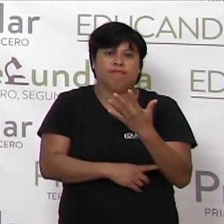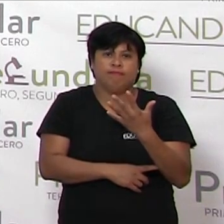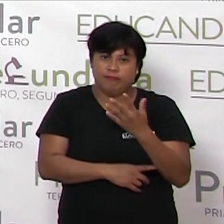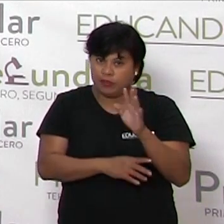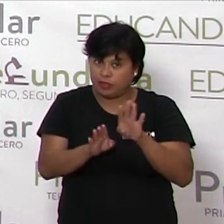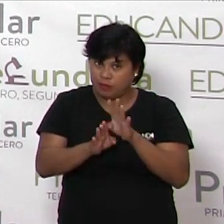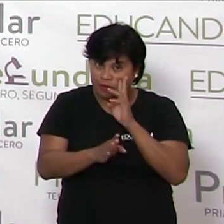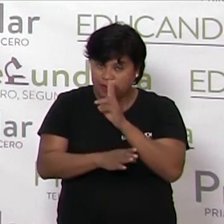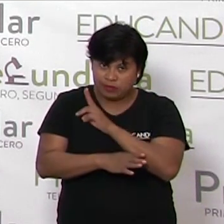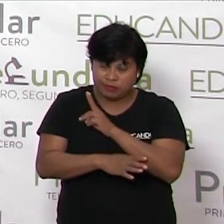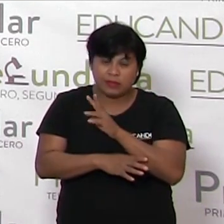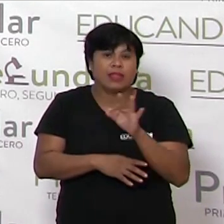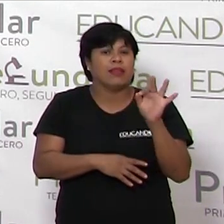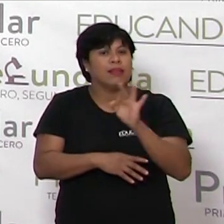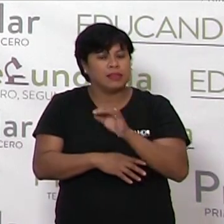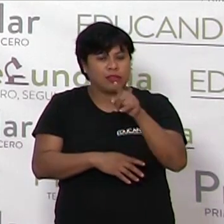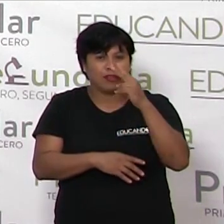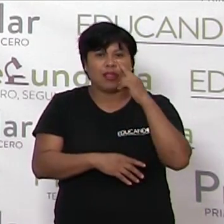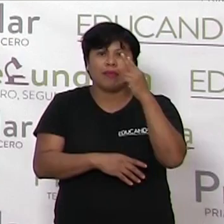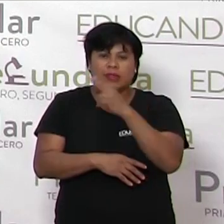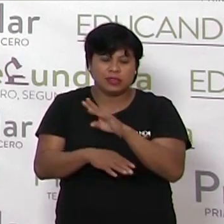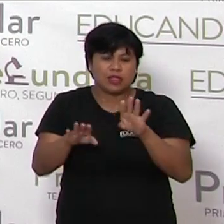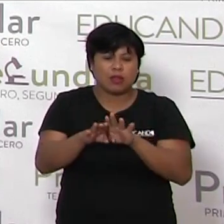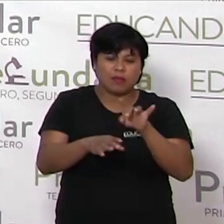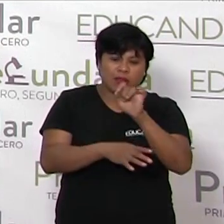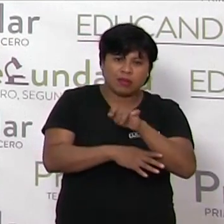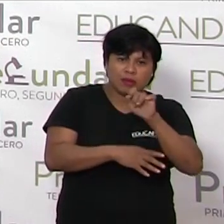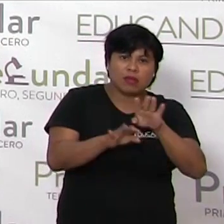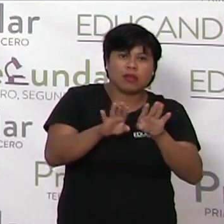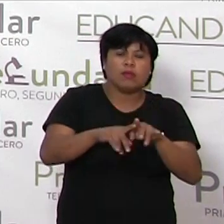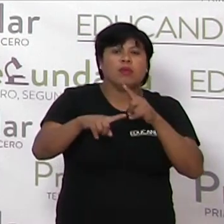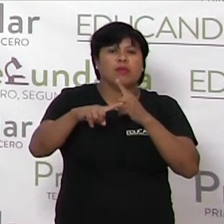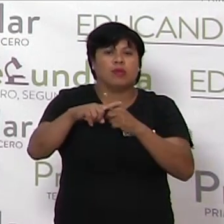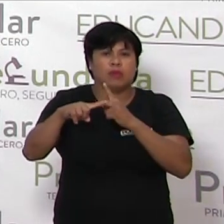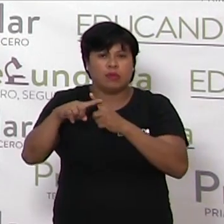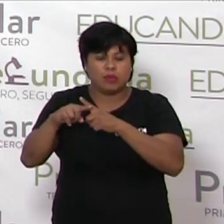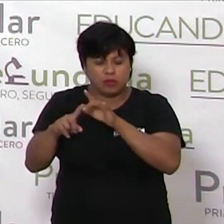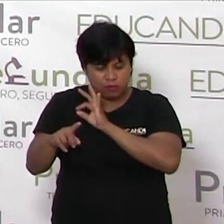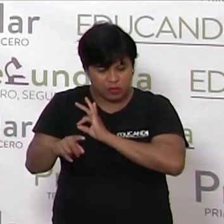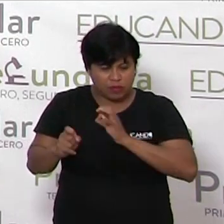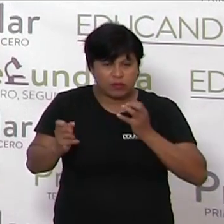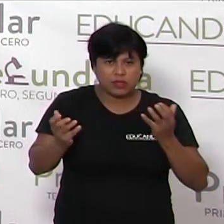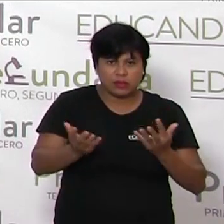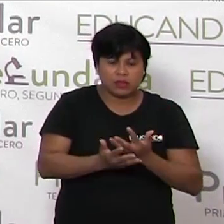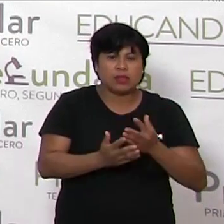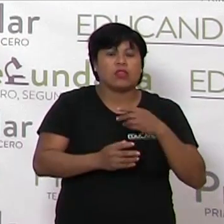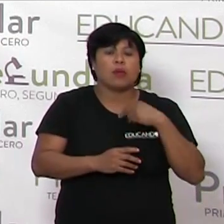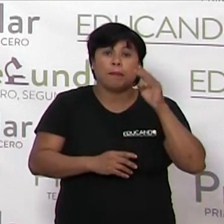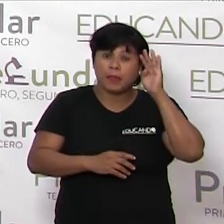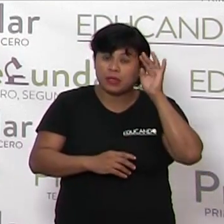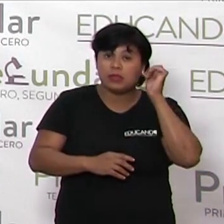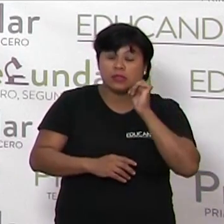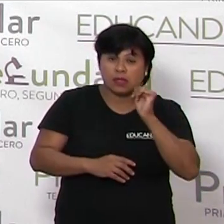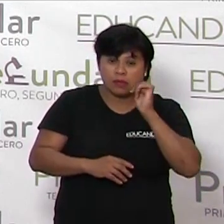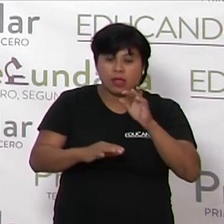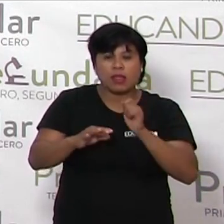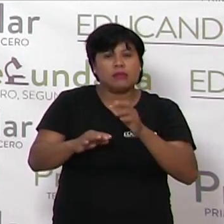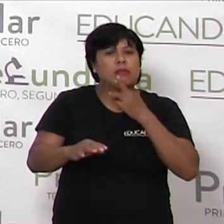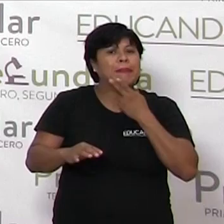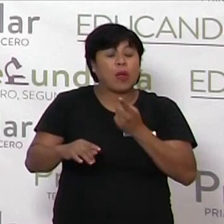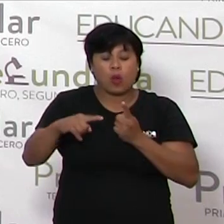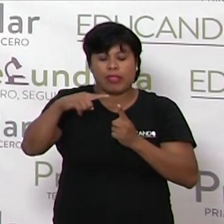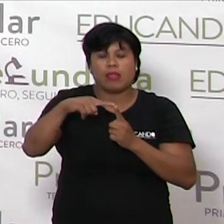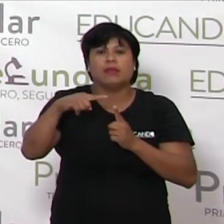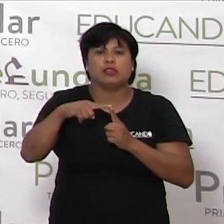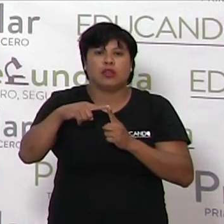5. ¿Qué tal? Seguramente también ya aplicaste un algoritmo de multiplicación, lo podemos hacer. Sugiero siempre que sean